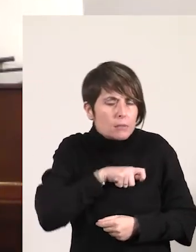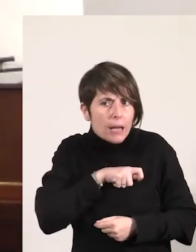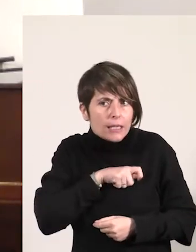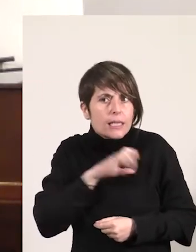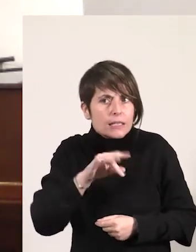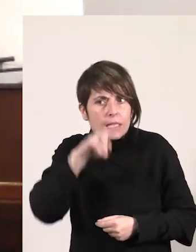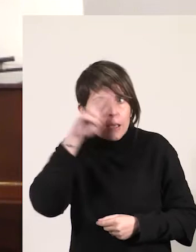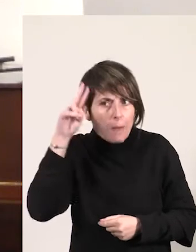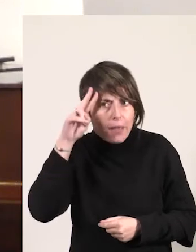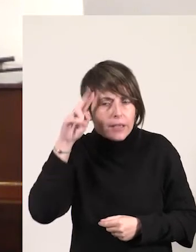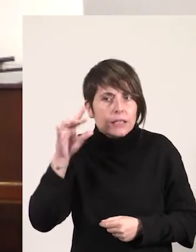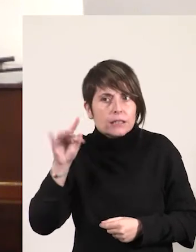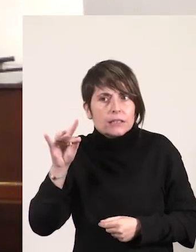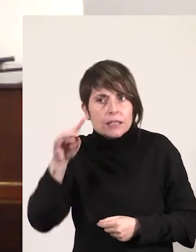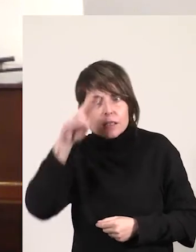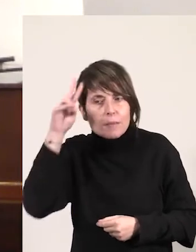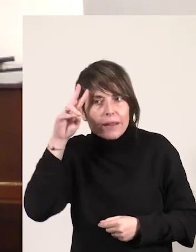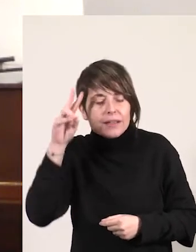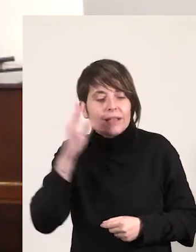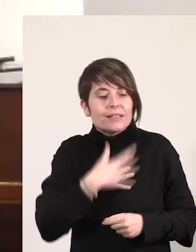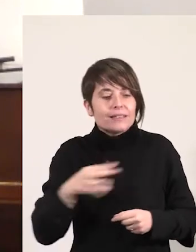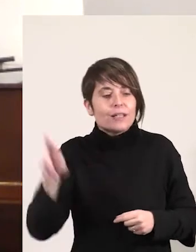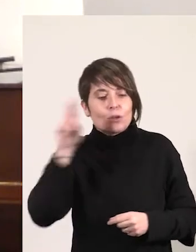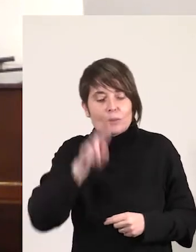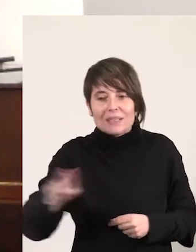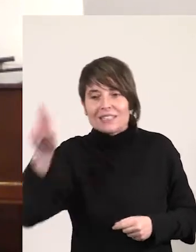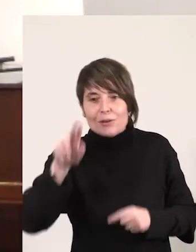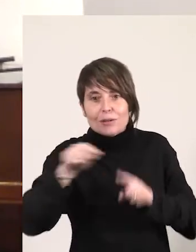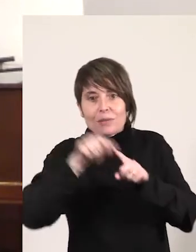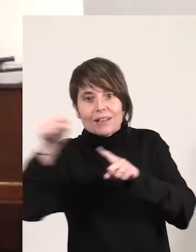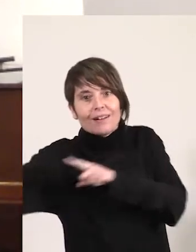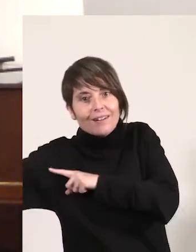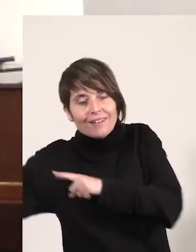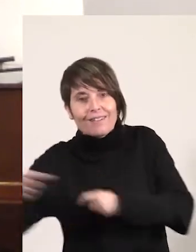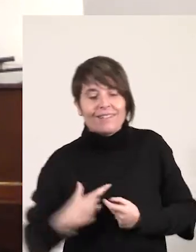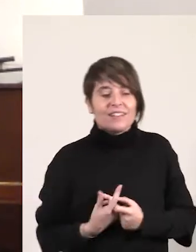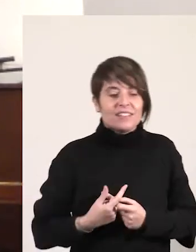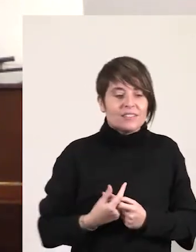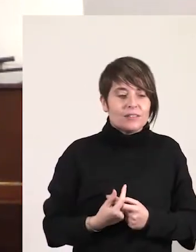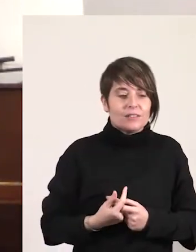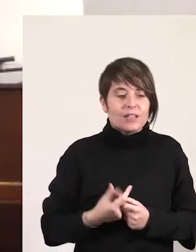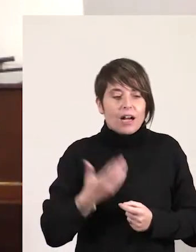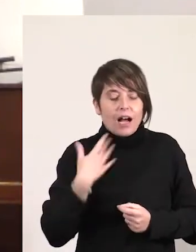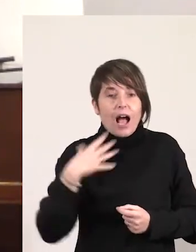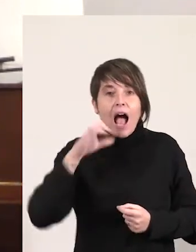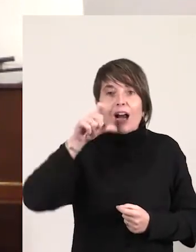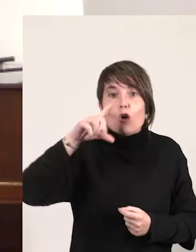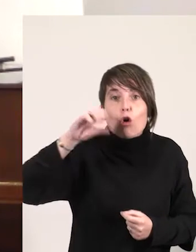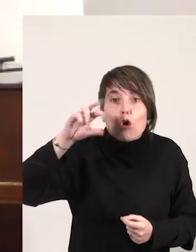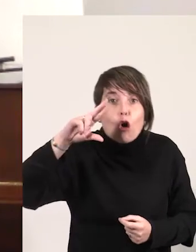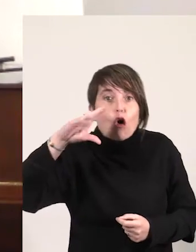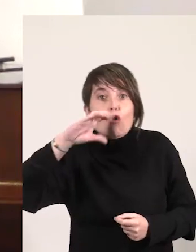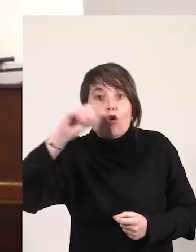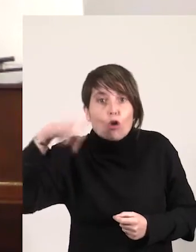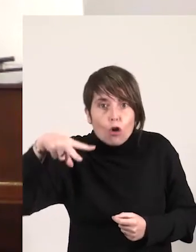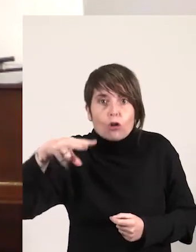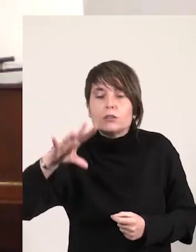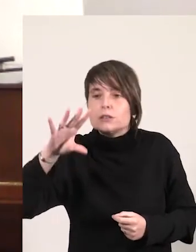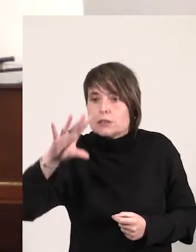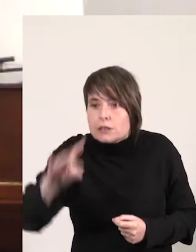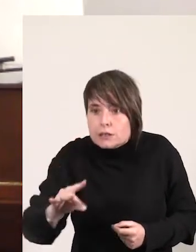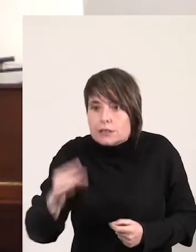aquí, de España. ¿España, España? Bueno, Madrid. ¿Madrid, Madrid? Pregunta con eco, ¿no? Te lo repiten. Bueno,